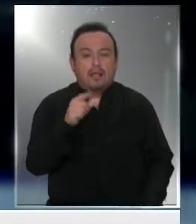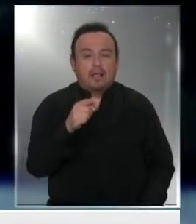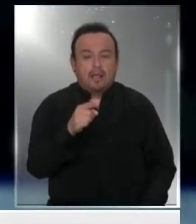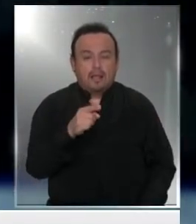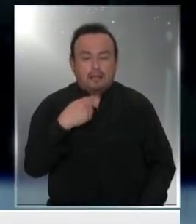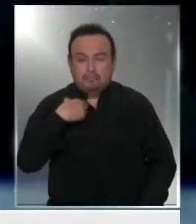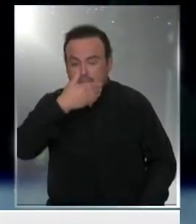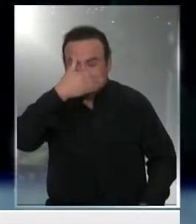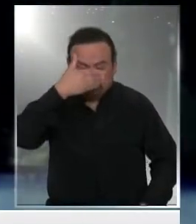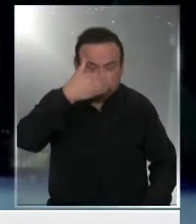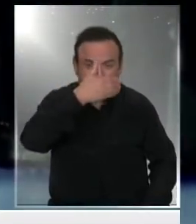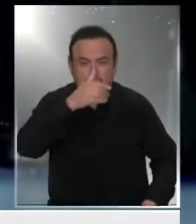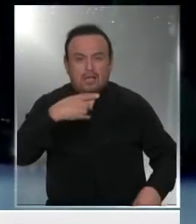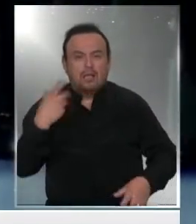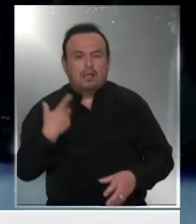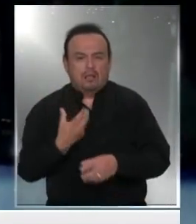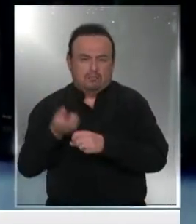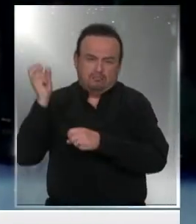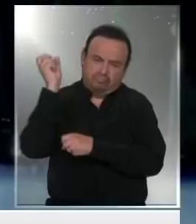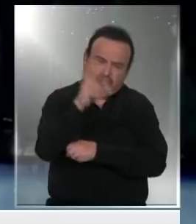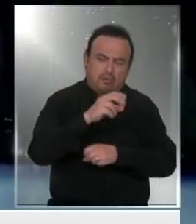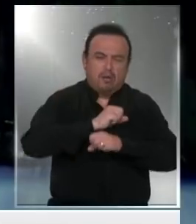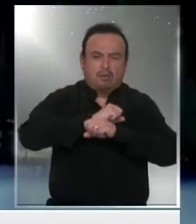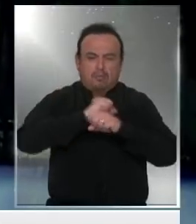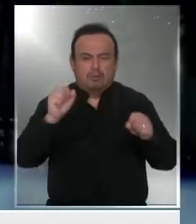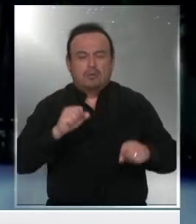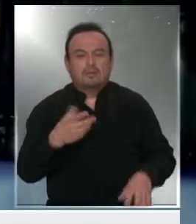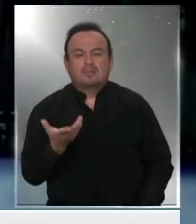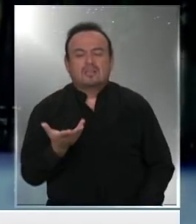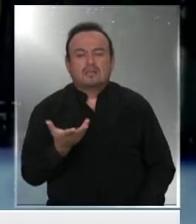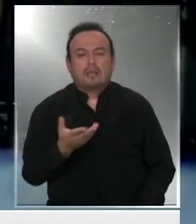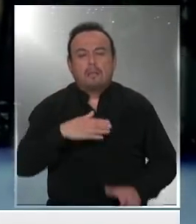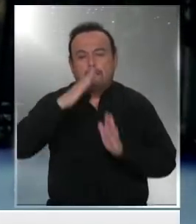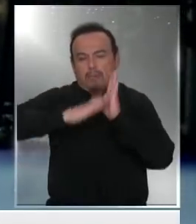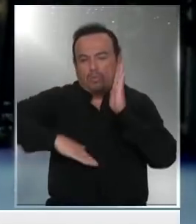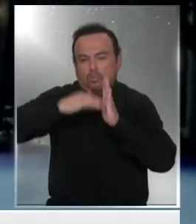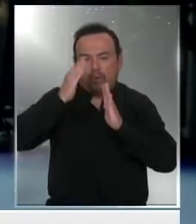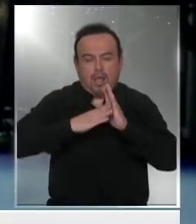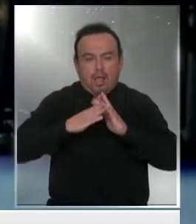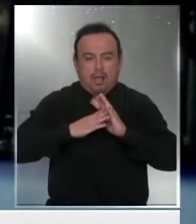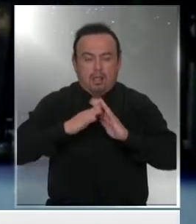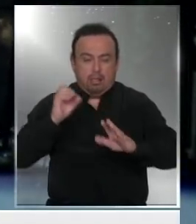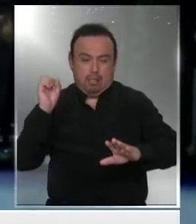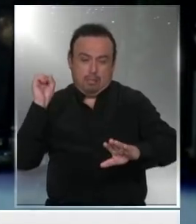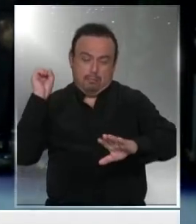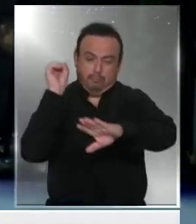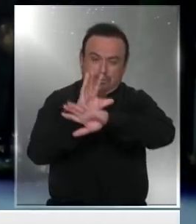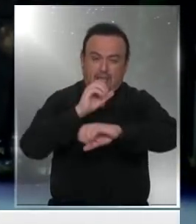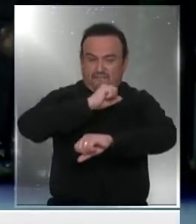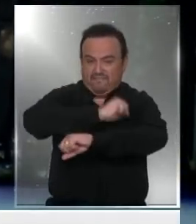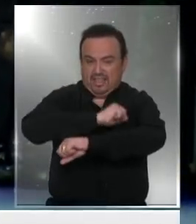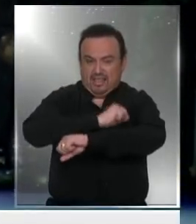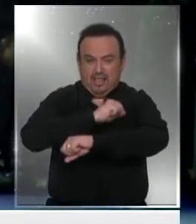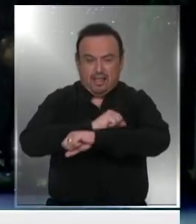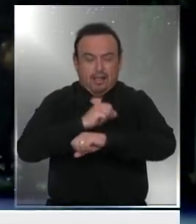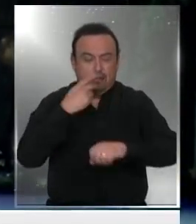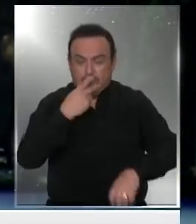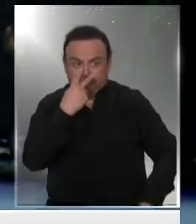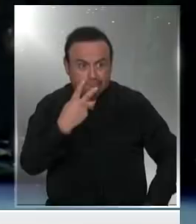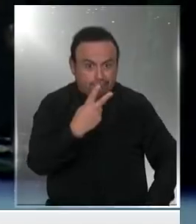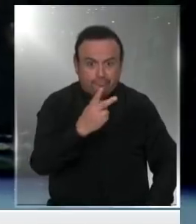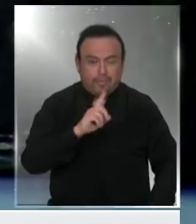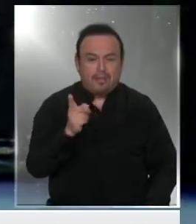a Carabineros, incluso han tomado algunas bombas con pintura para finalmente llenar sus vidrios y